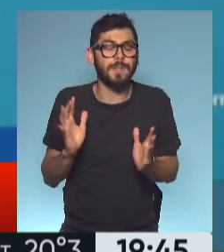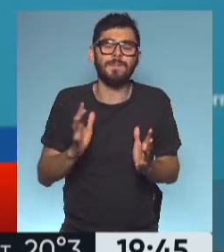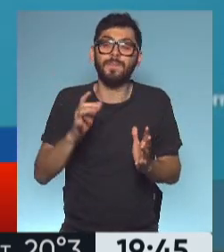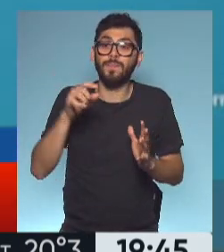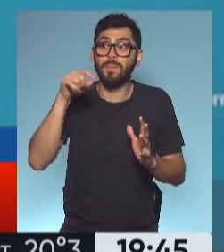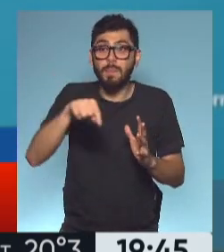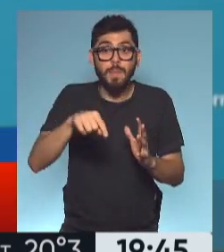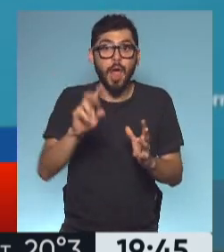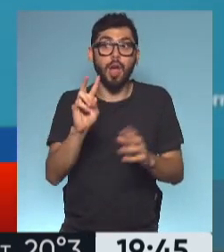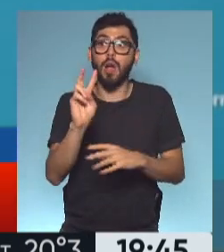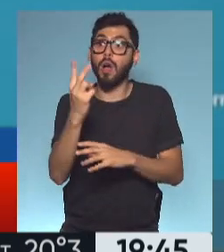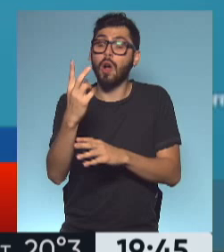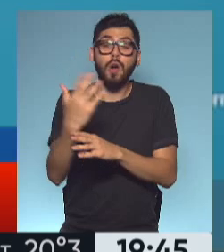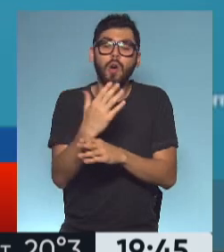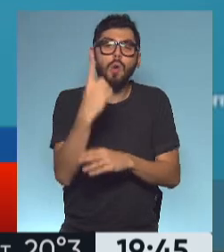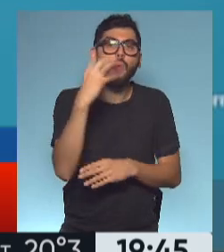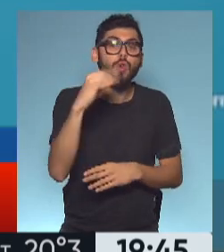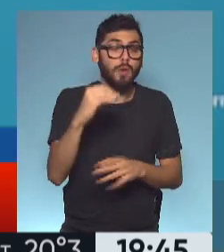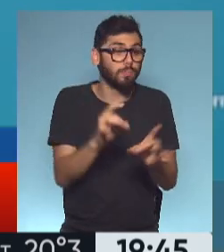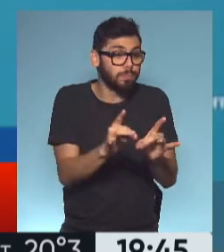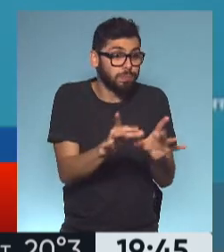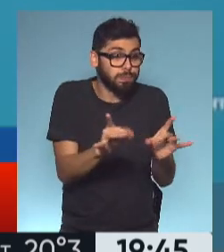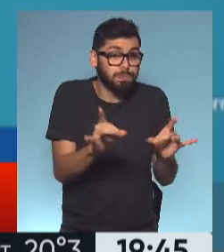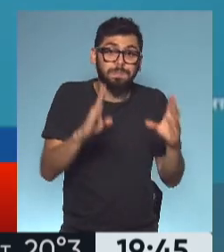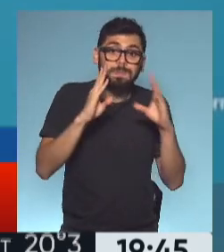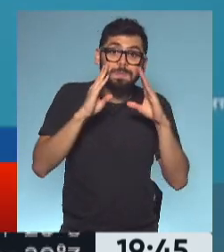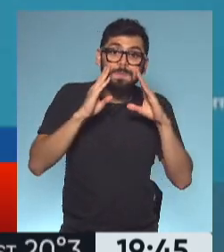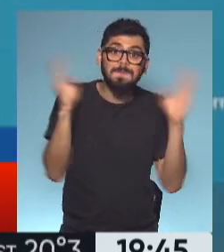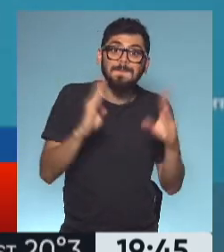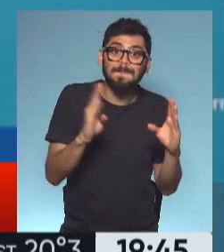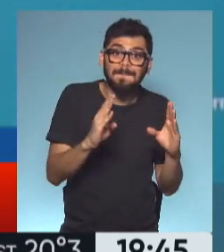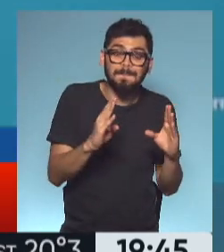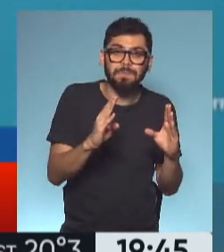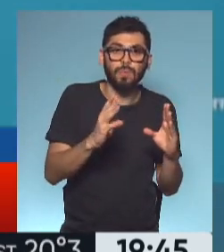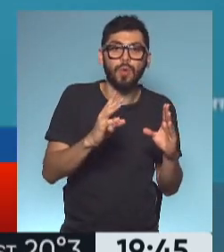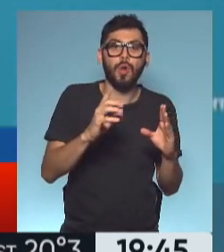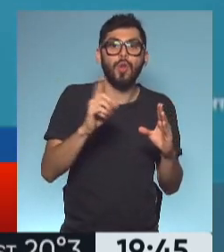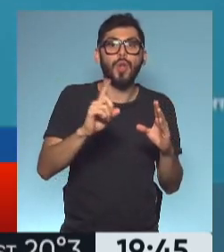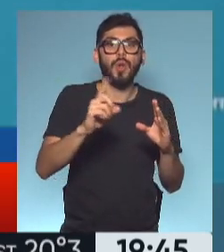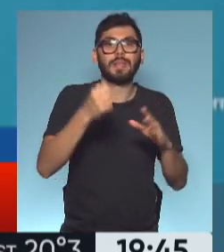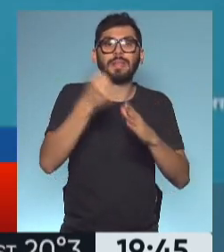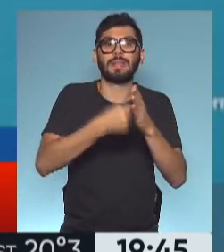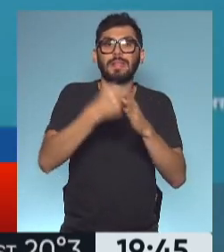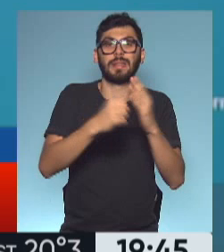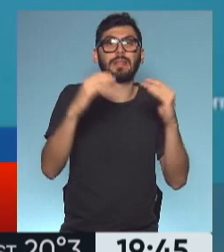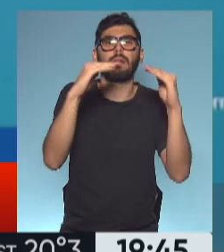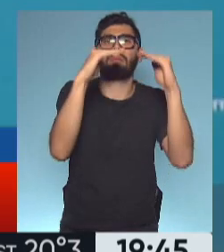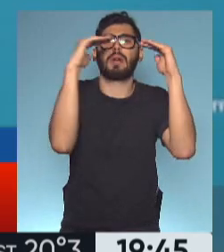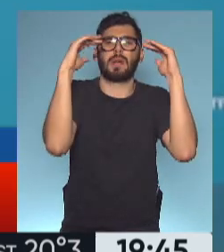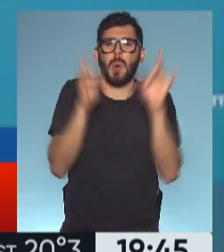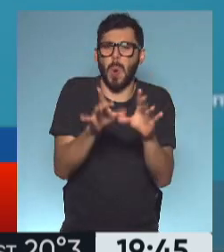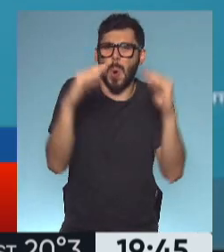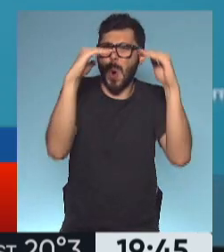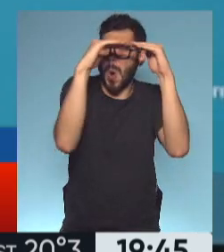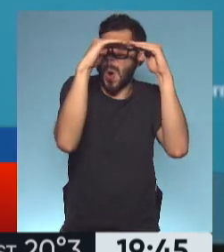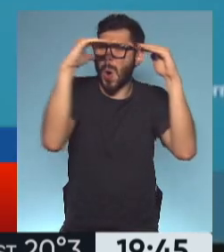hacer es, cuando llega un incremento explosivo como el que tenemos ahora, no solo estabilizarlo en niveles enormes. Yo antes,